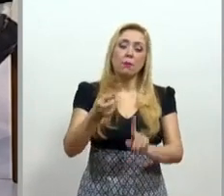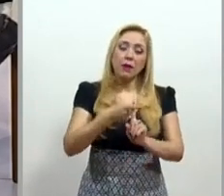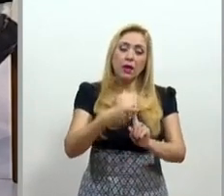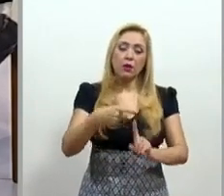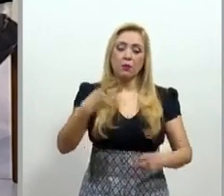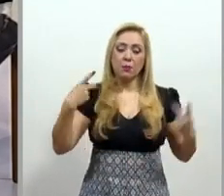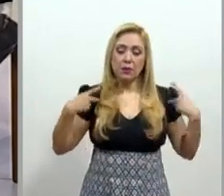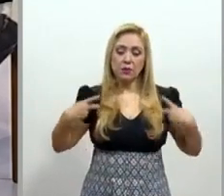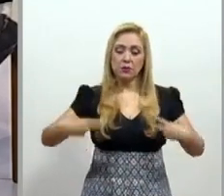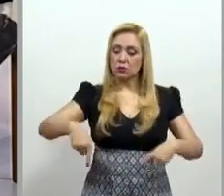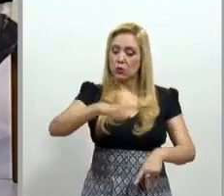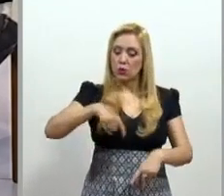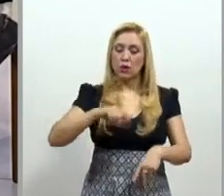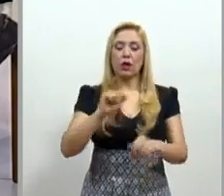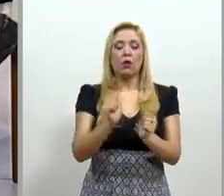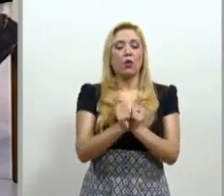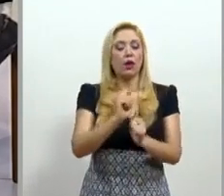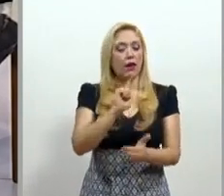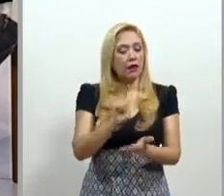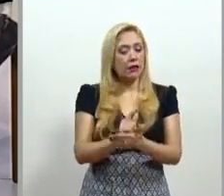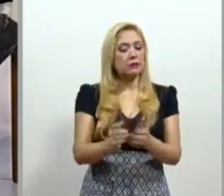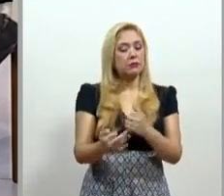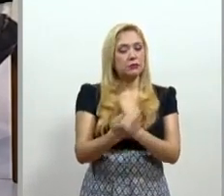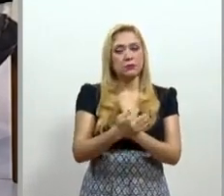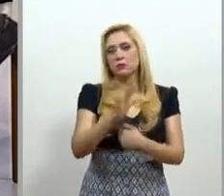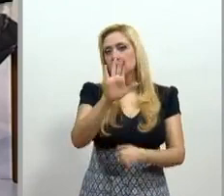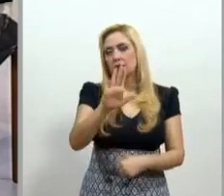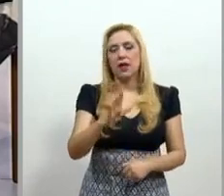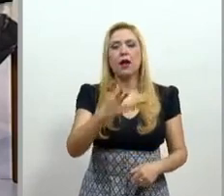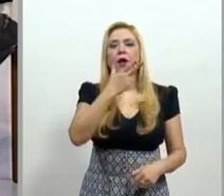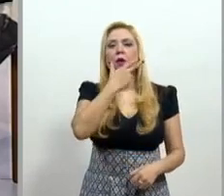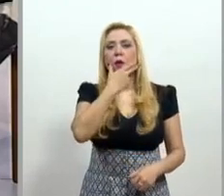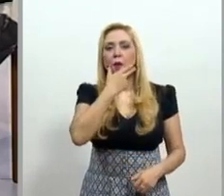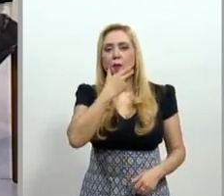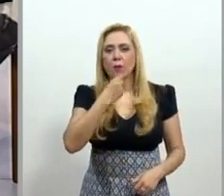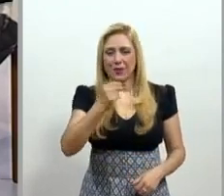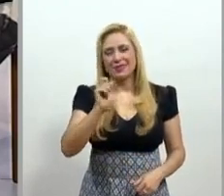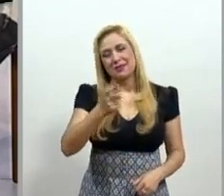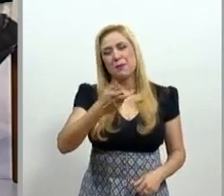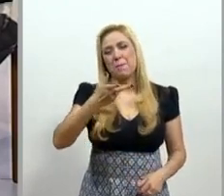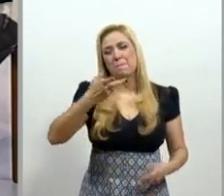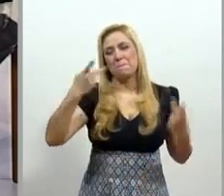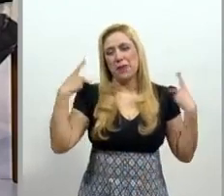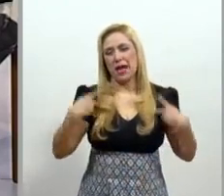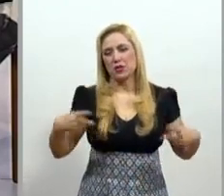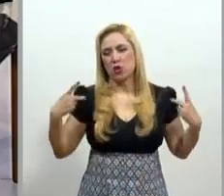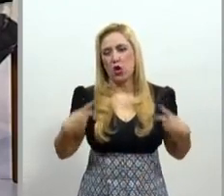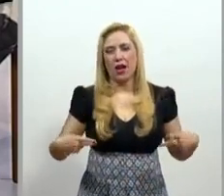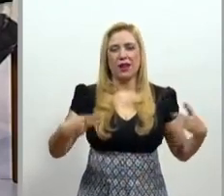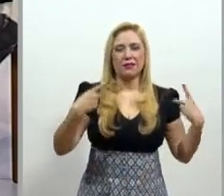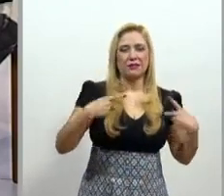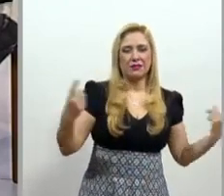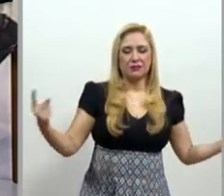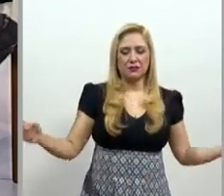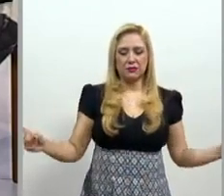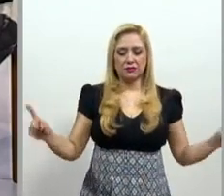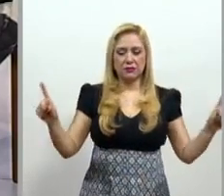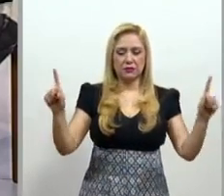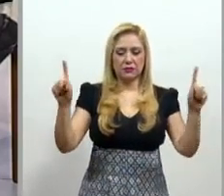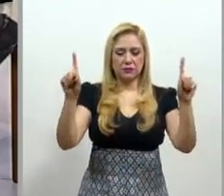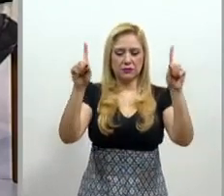básicos, sino aquí se trata de una interrelación del hombre con el hombre y su entorno natural. En la medida en que esta protección del